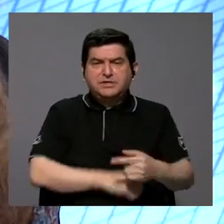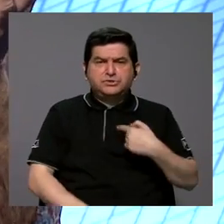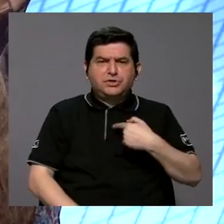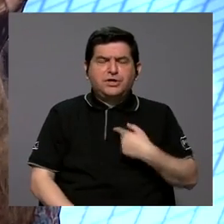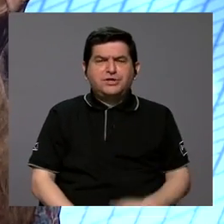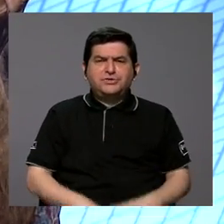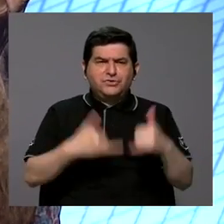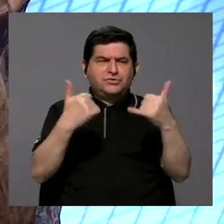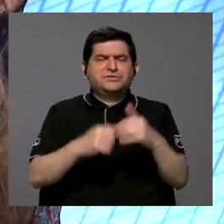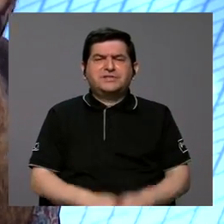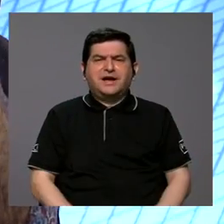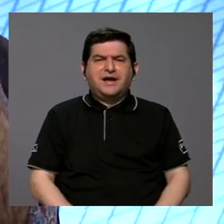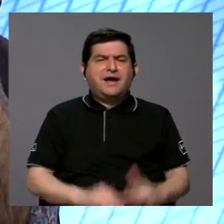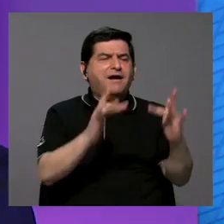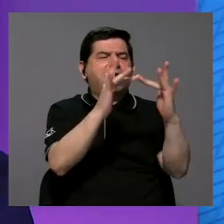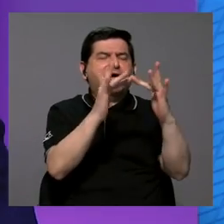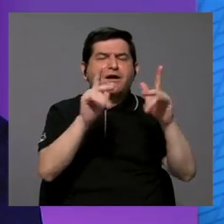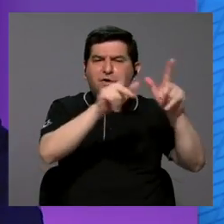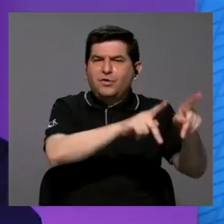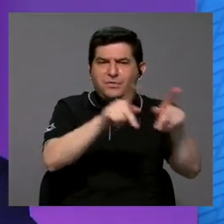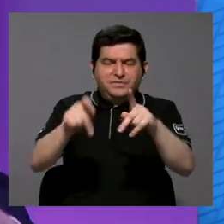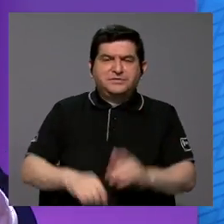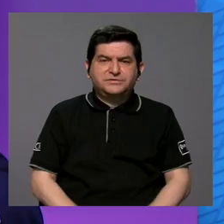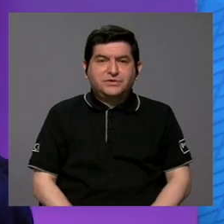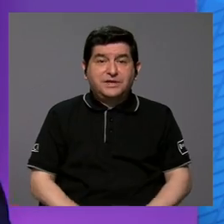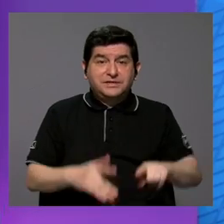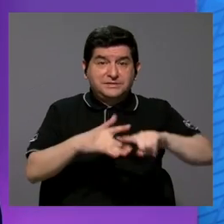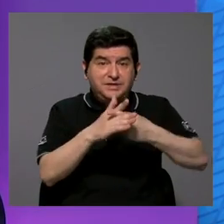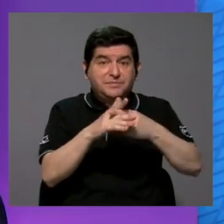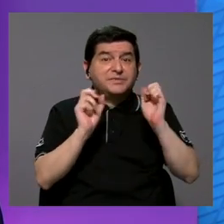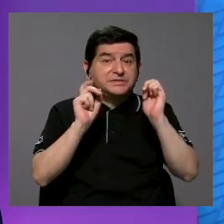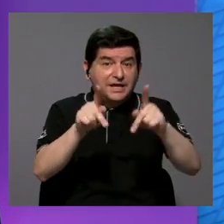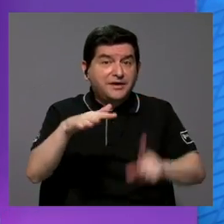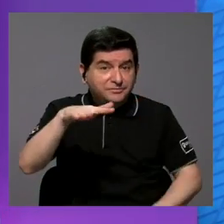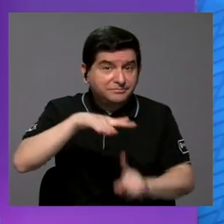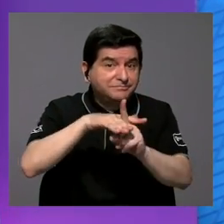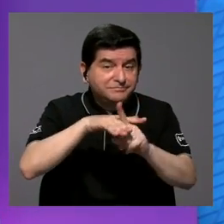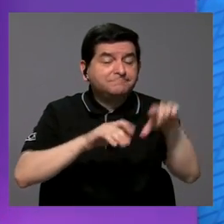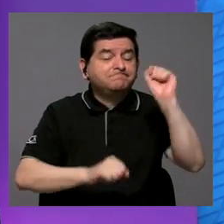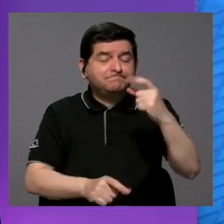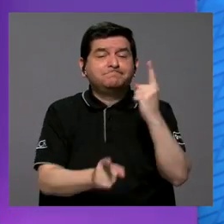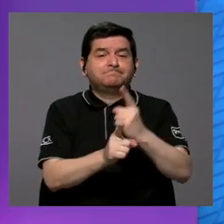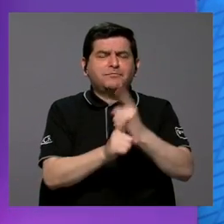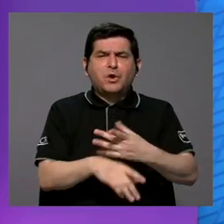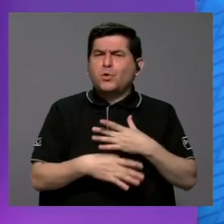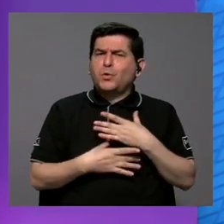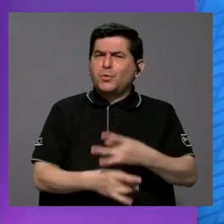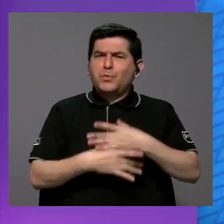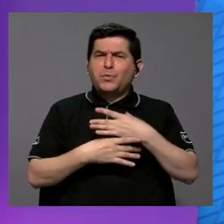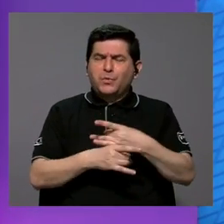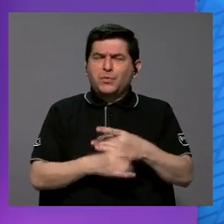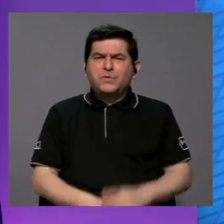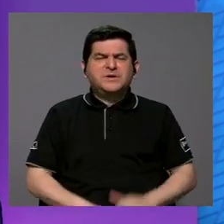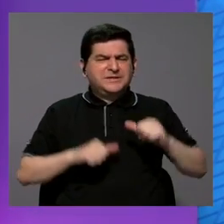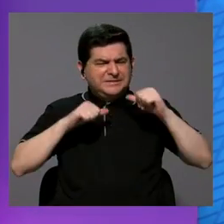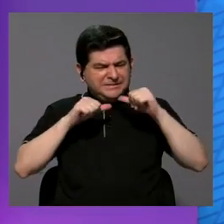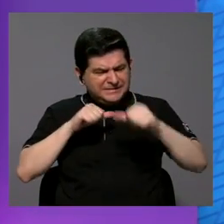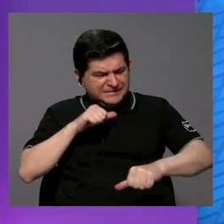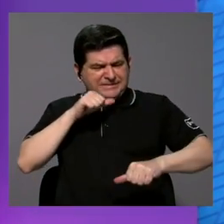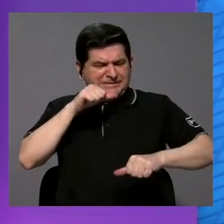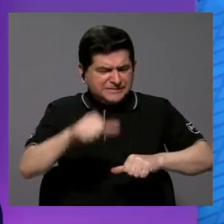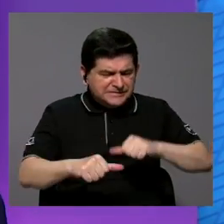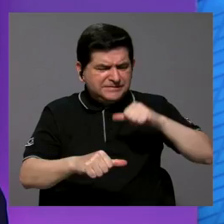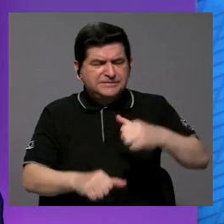empecé a codearme con la gente. Y las puertas empezaron a abrirse. Correcto. Correcto. Es muy interesante que la persistencia,